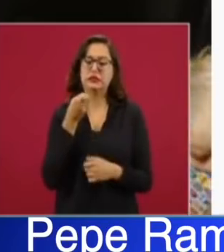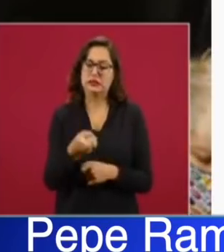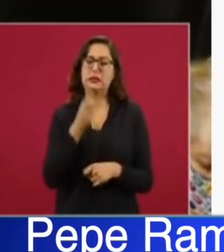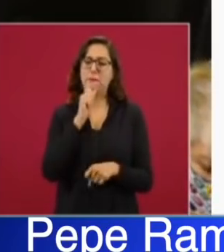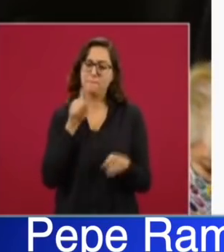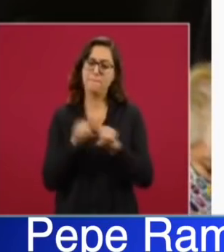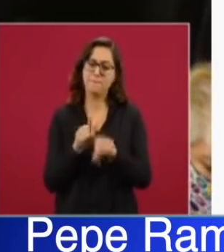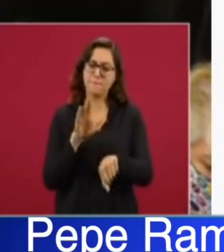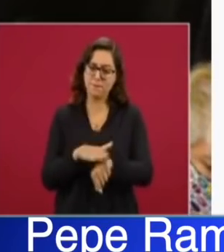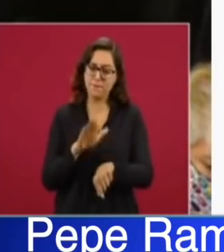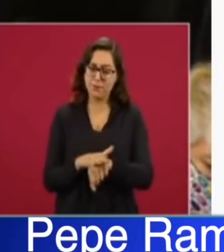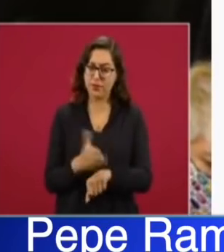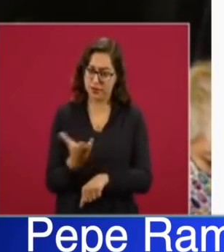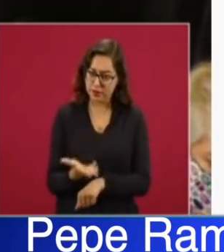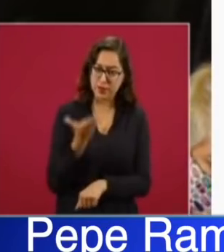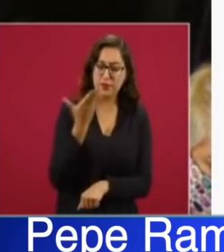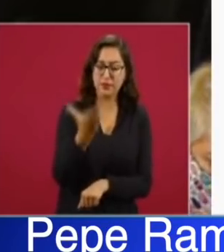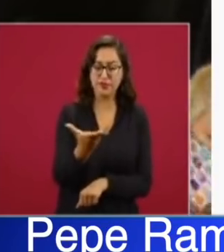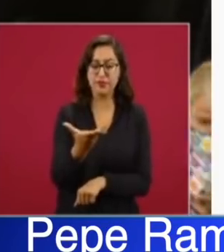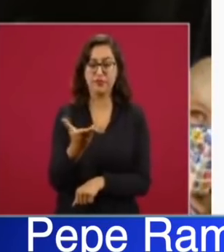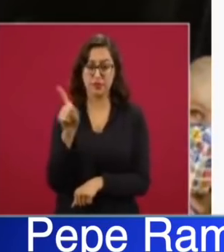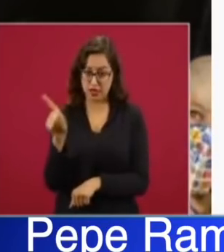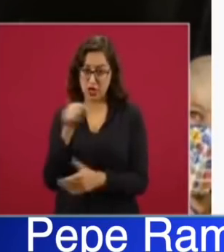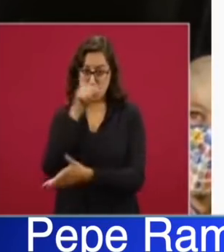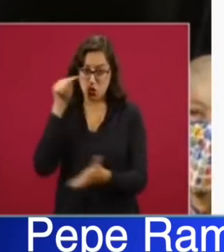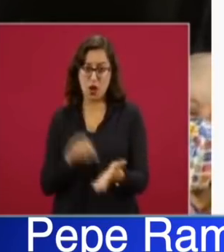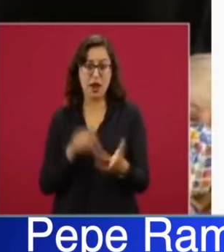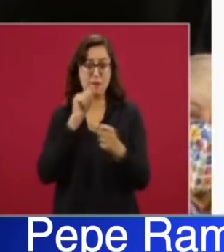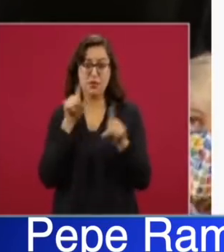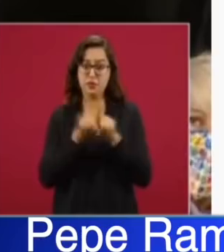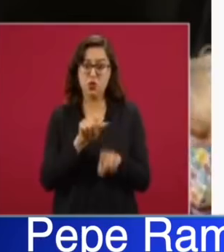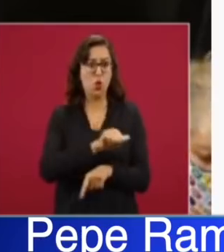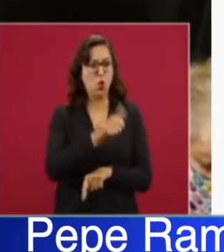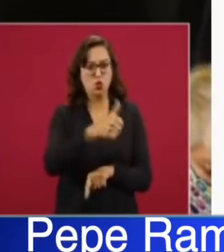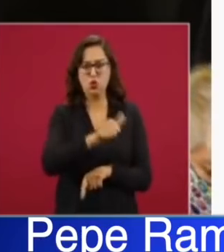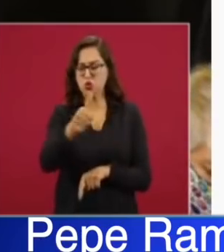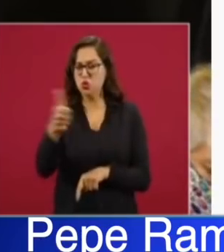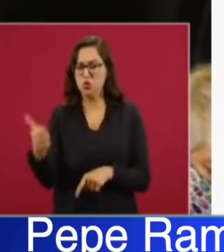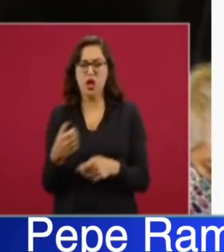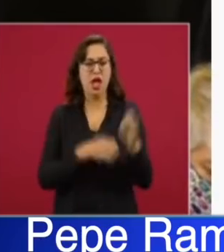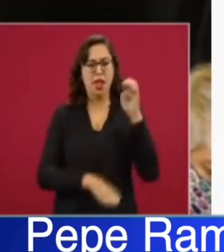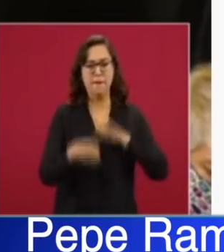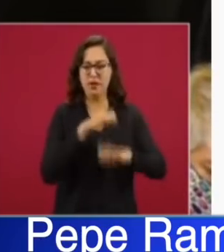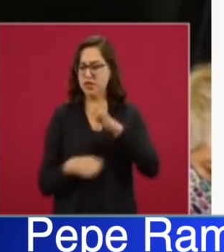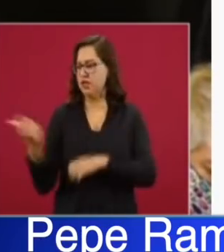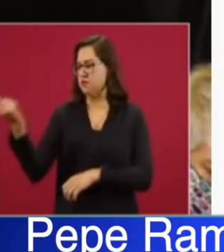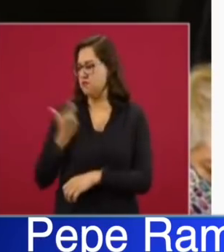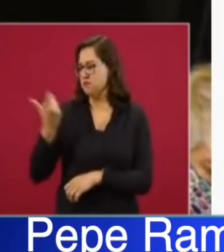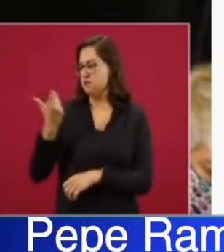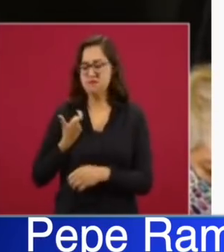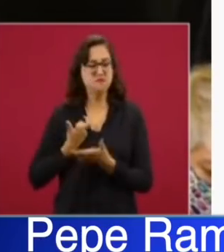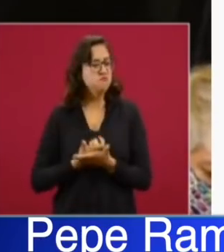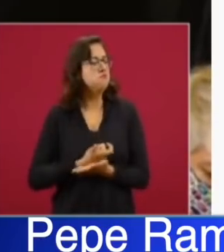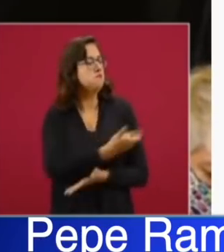un llamado que le hacen, presidente, no nada más ahí, sino en otros lugares donde pues los outsourcing son los que están ganando lo que